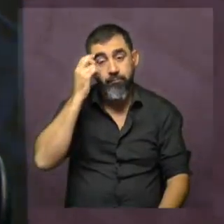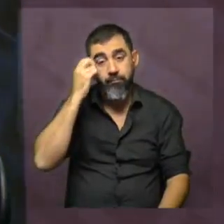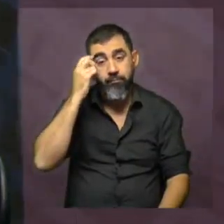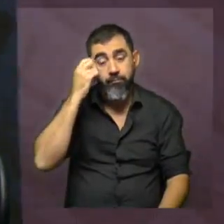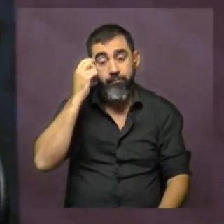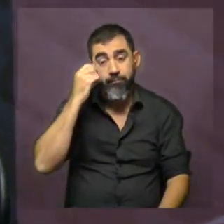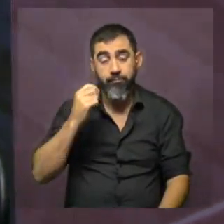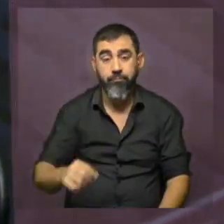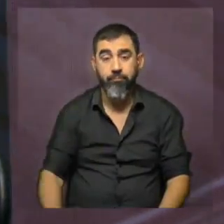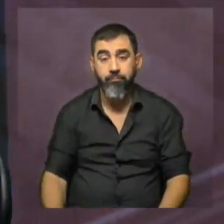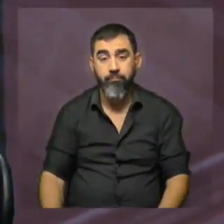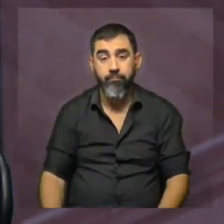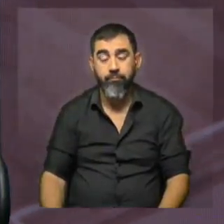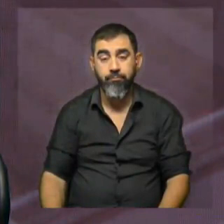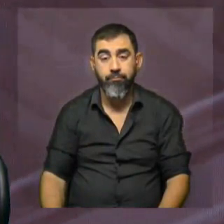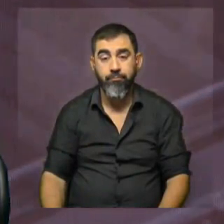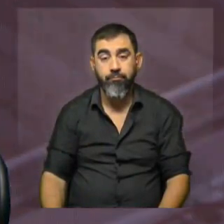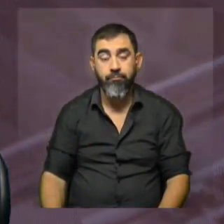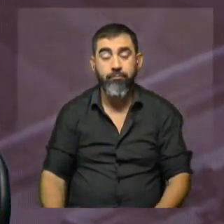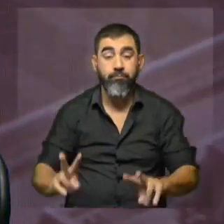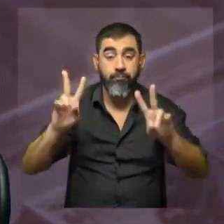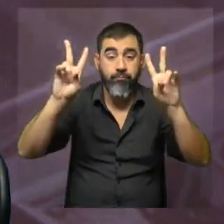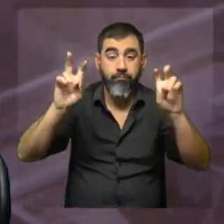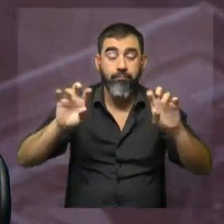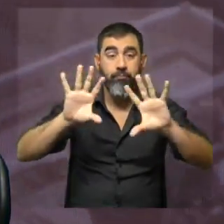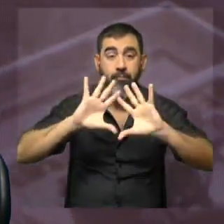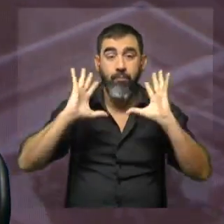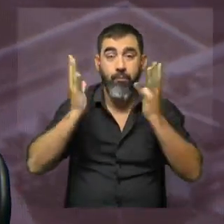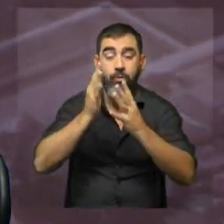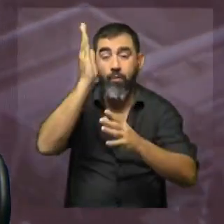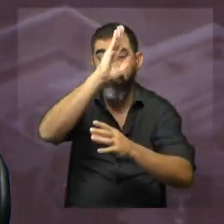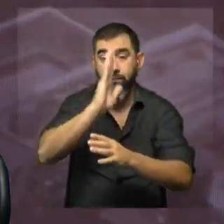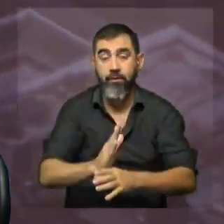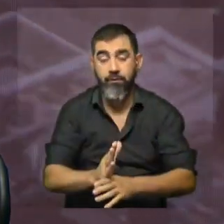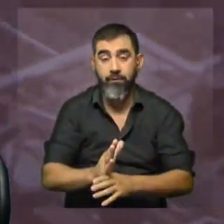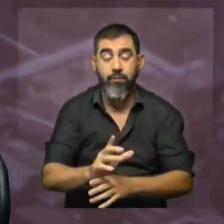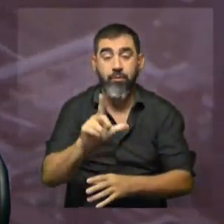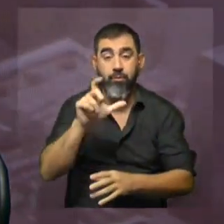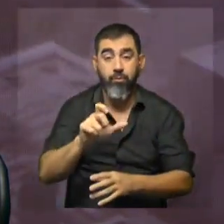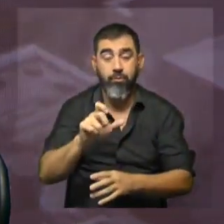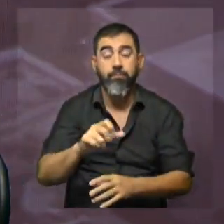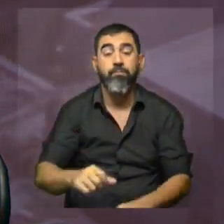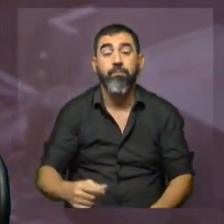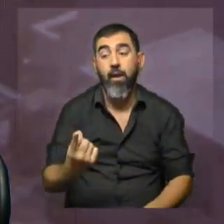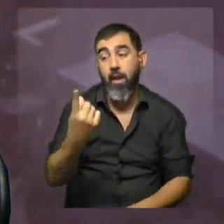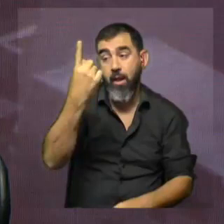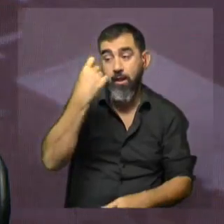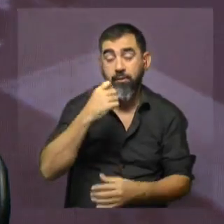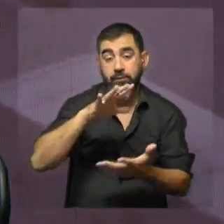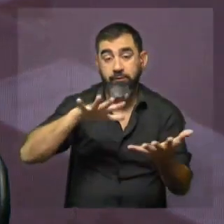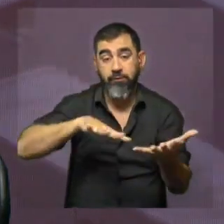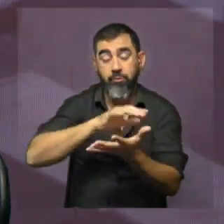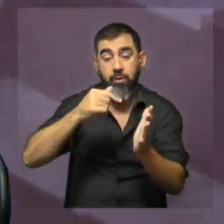que ha ocupado la agenda del mundo es Brasil, ¿no? En estas últimas horas, lo que pasó